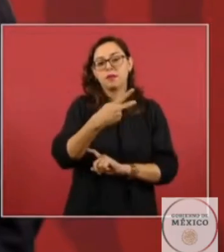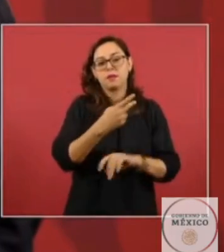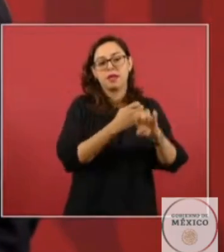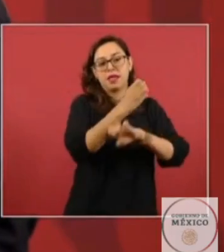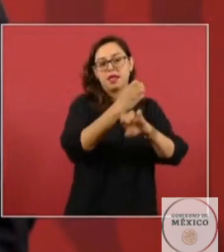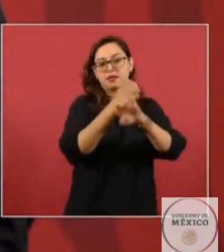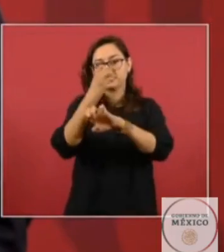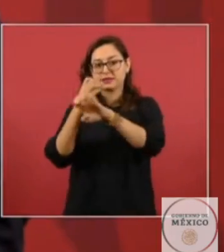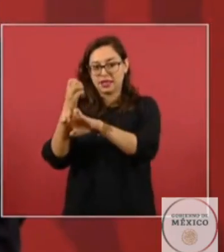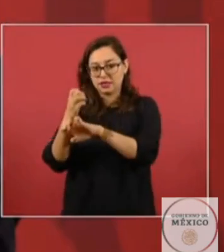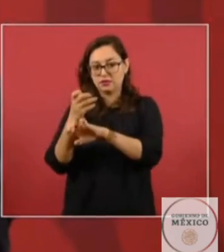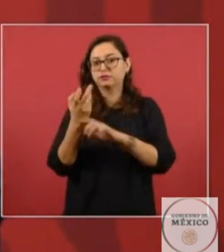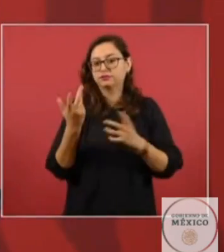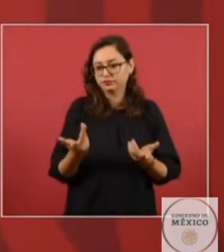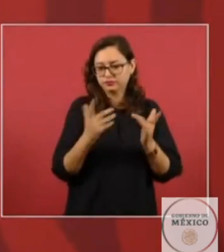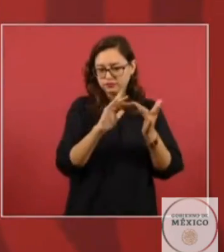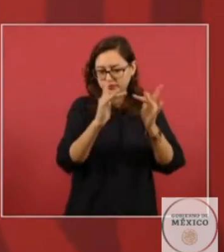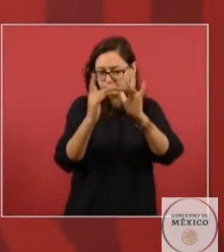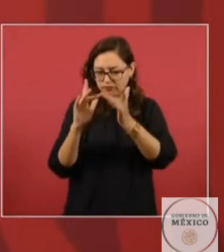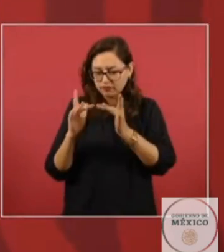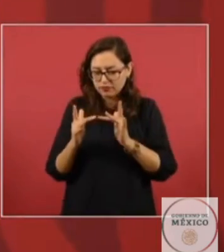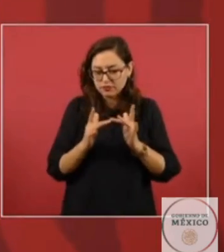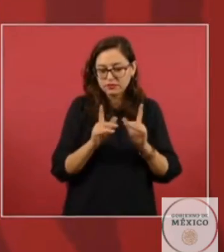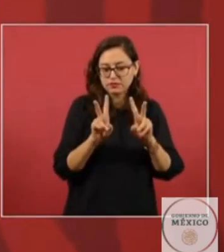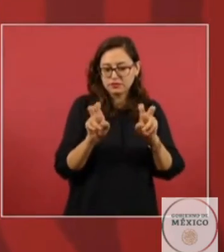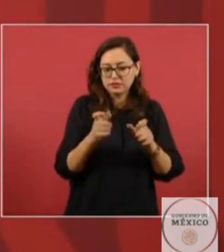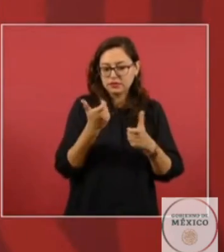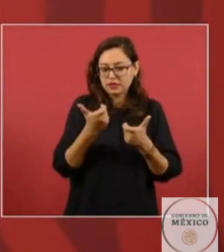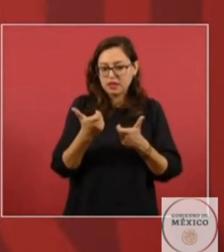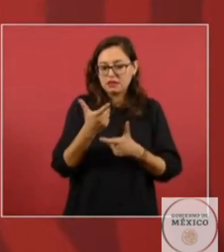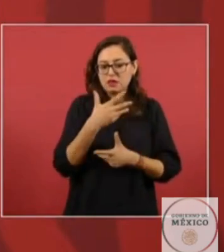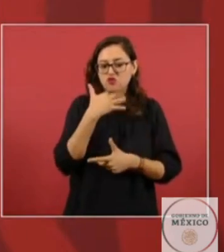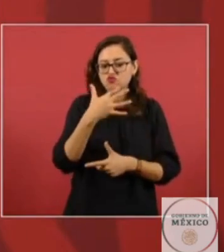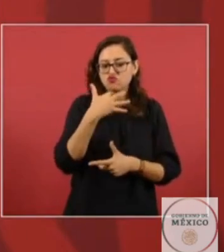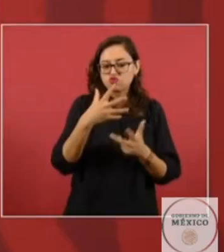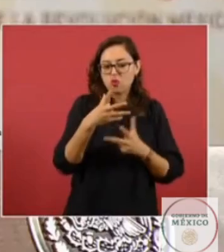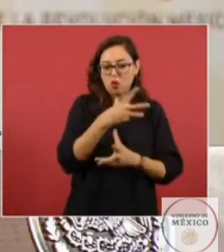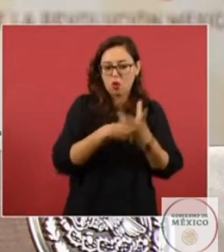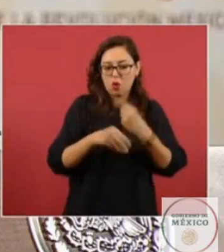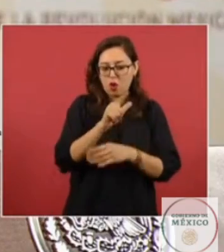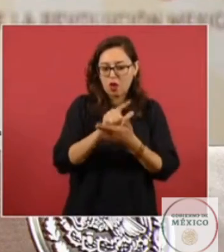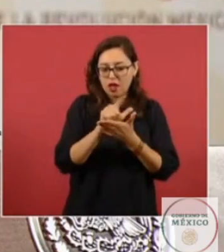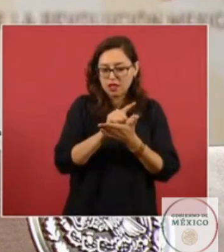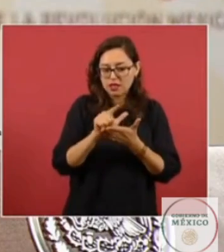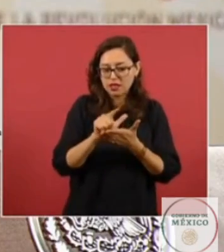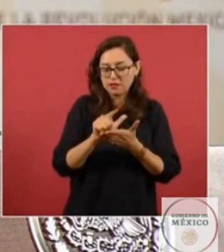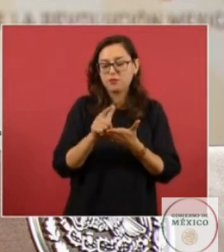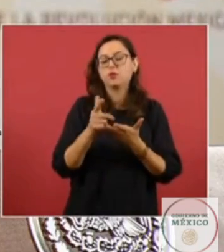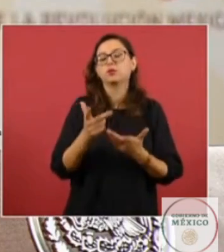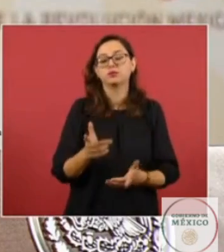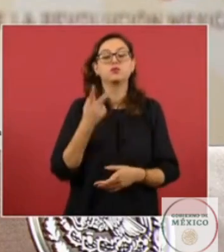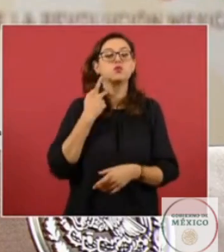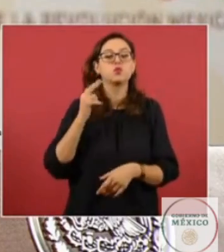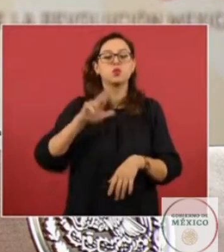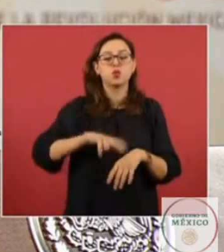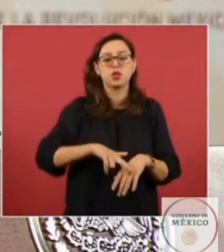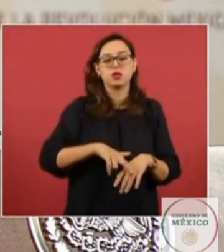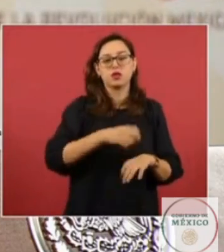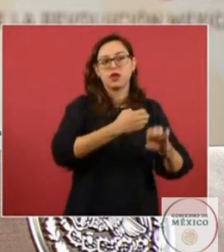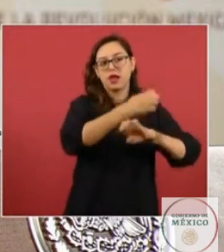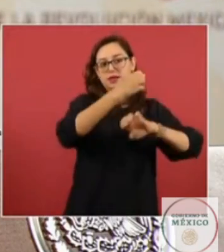informaciones. Todo esto es analizado posteriormente. Como no es posible